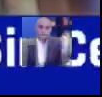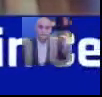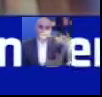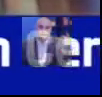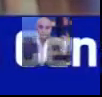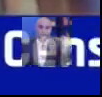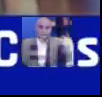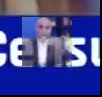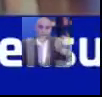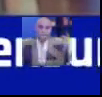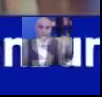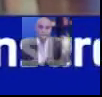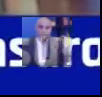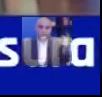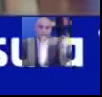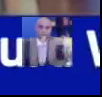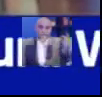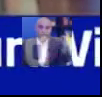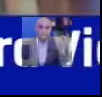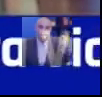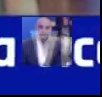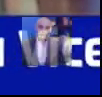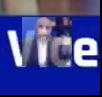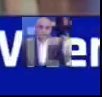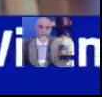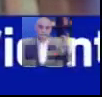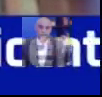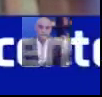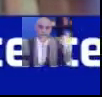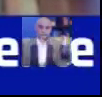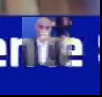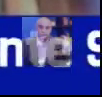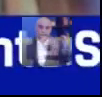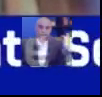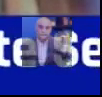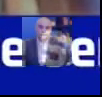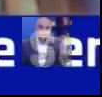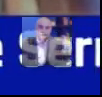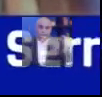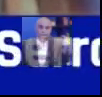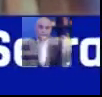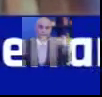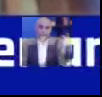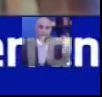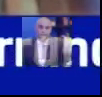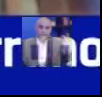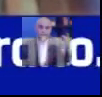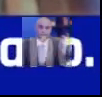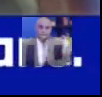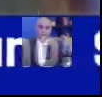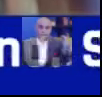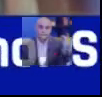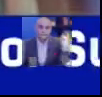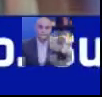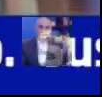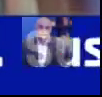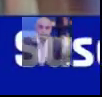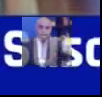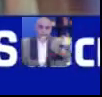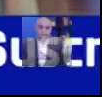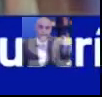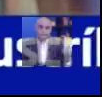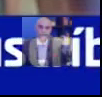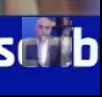demostrable. Eso les molesta porque están en contra de la justicia social. Esa es la razón de ser de toda su crítica, Vicente, que están en contra de